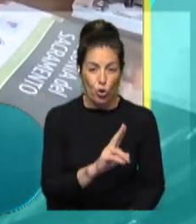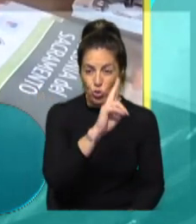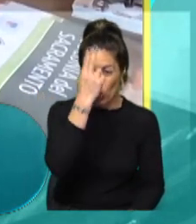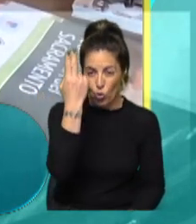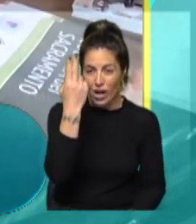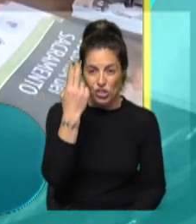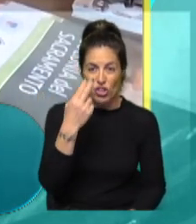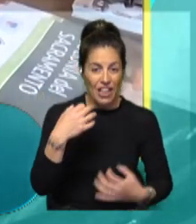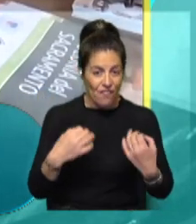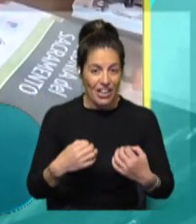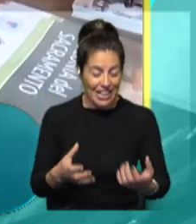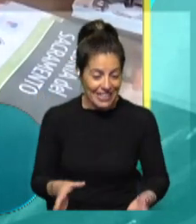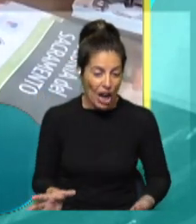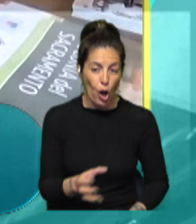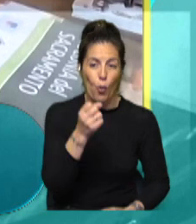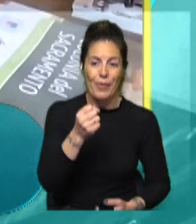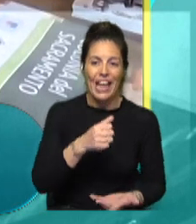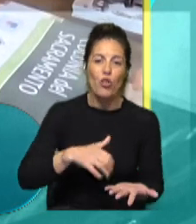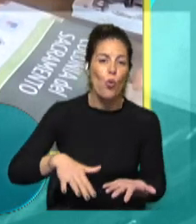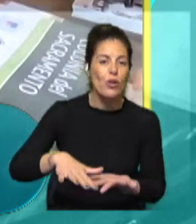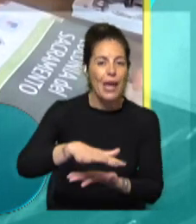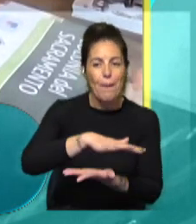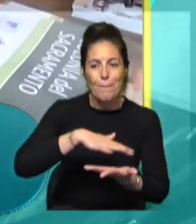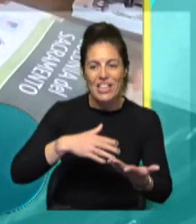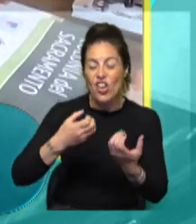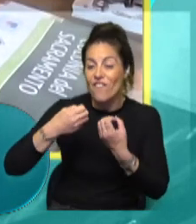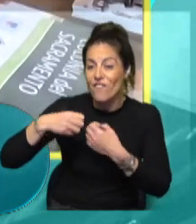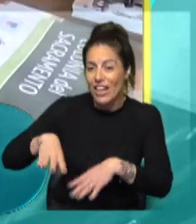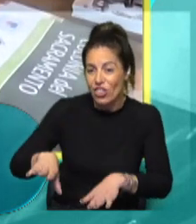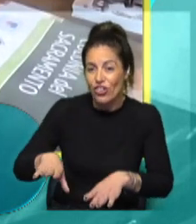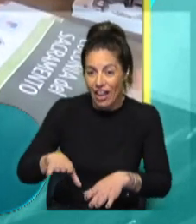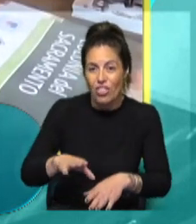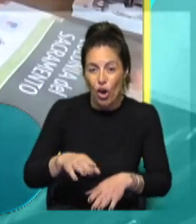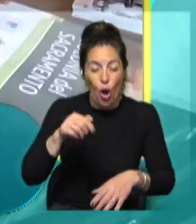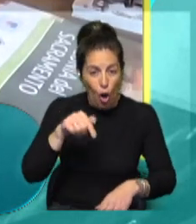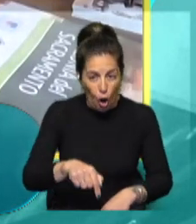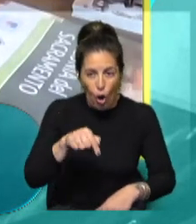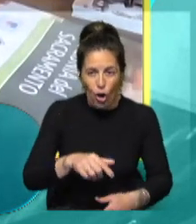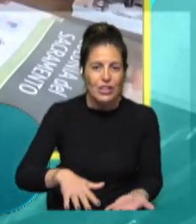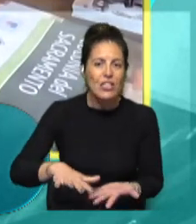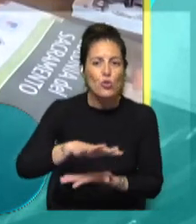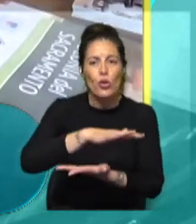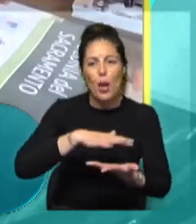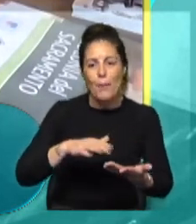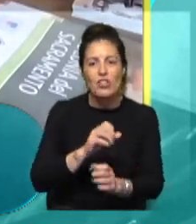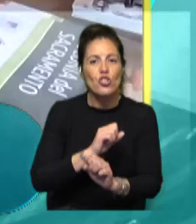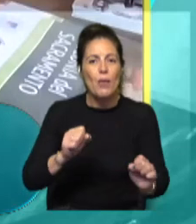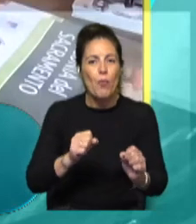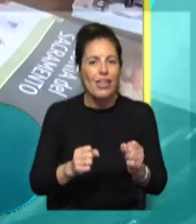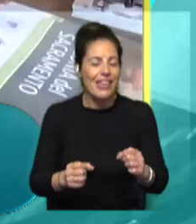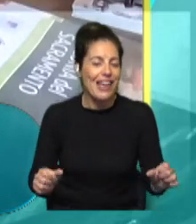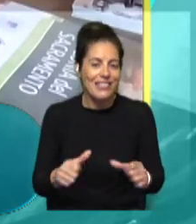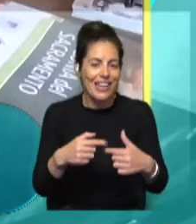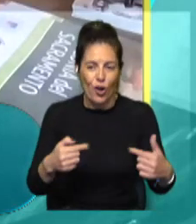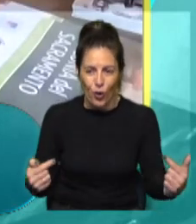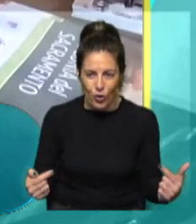se ha recuperado un espacio que estaba abandonado, por así decirlo, y hoy por hoy es un espacio donde se pueden crear este tipo de